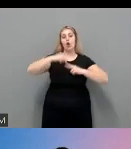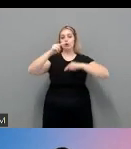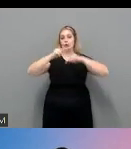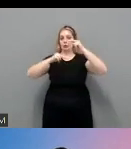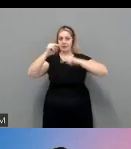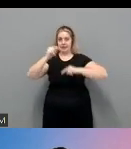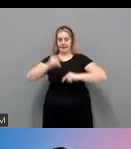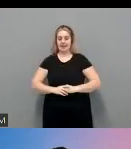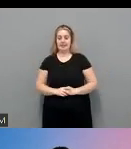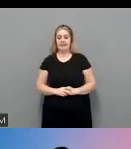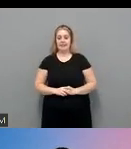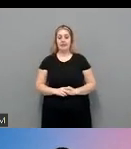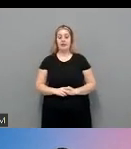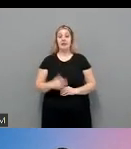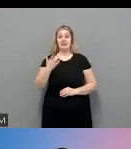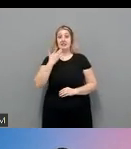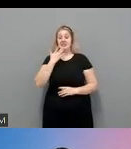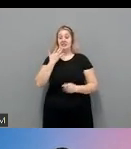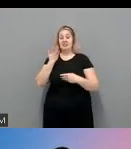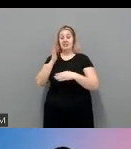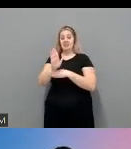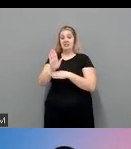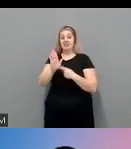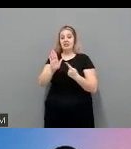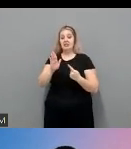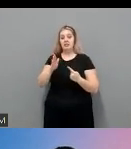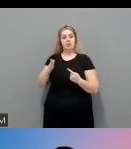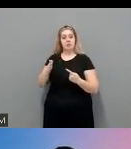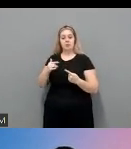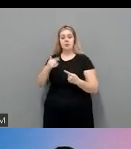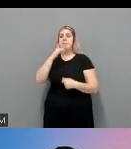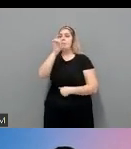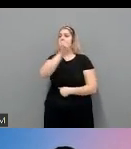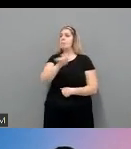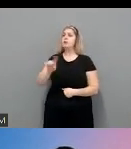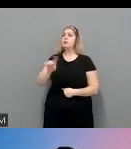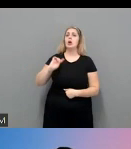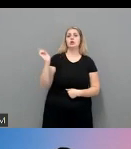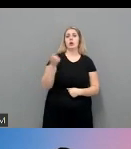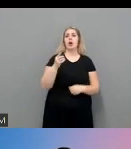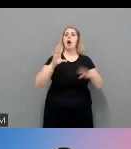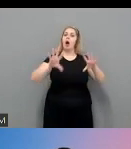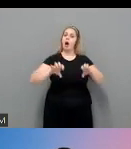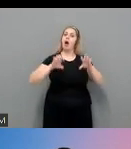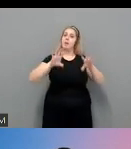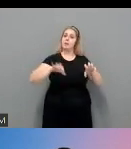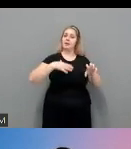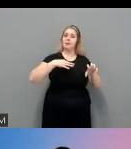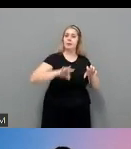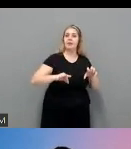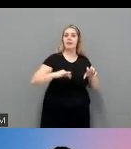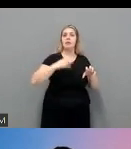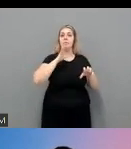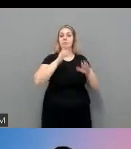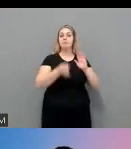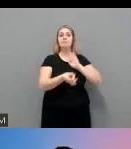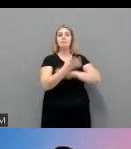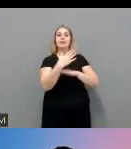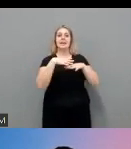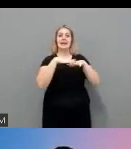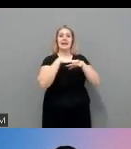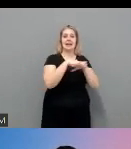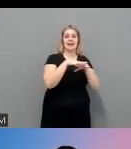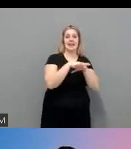un paradigma que avala que todas las personas aprendemos tejiendo redes y